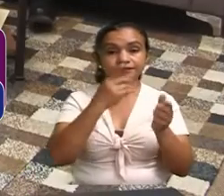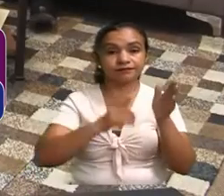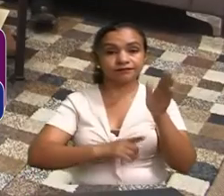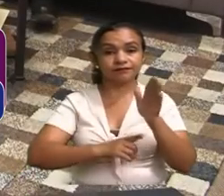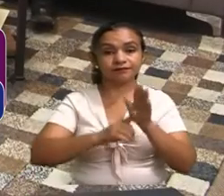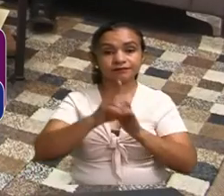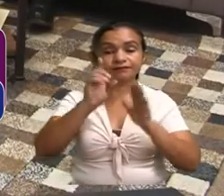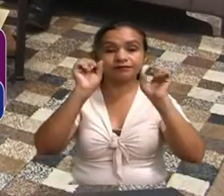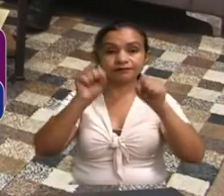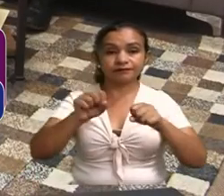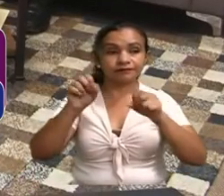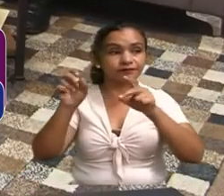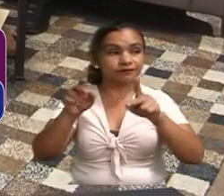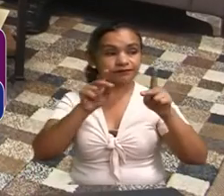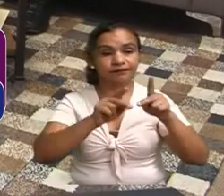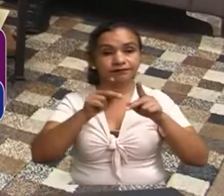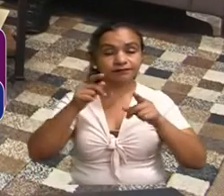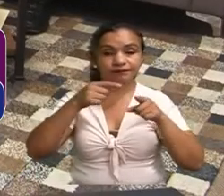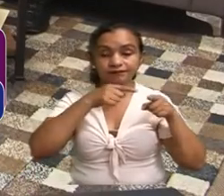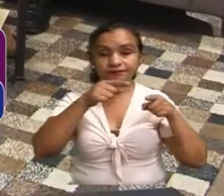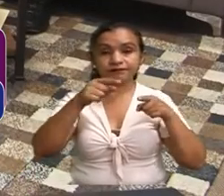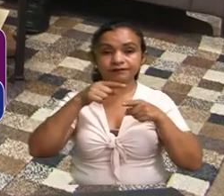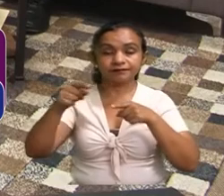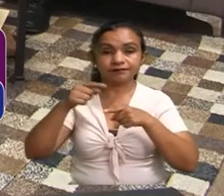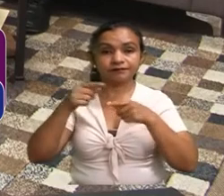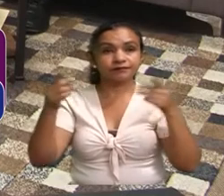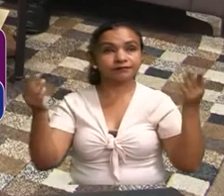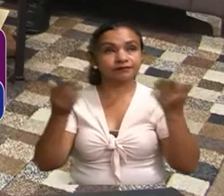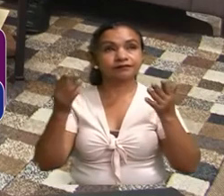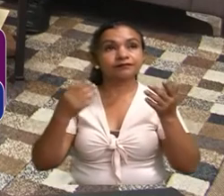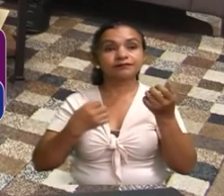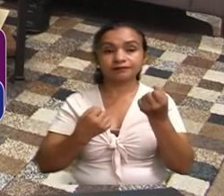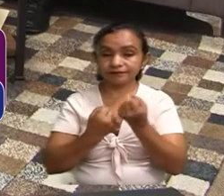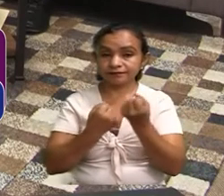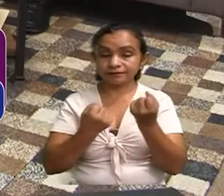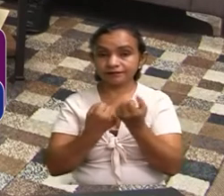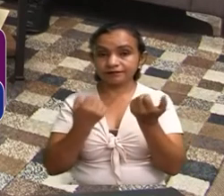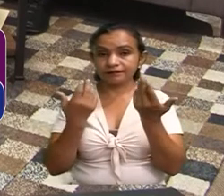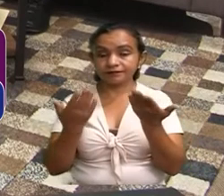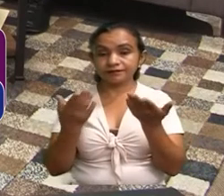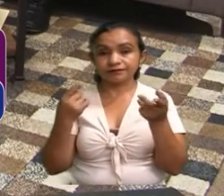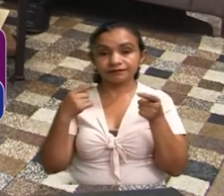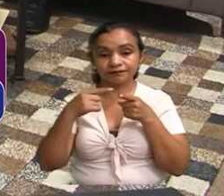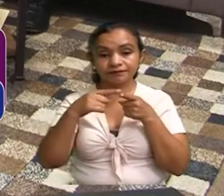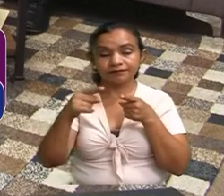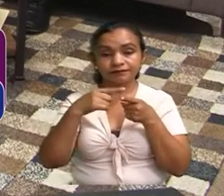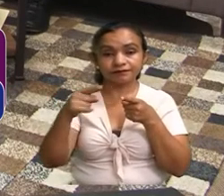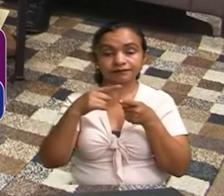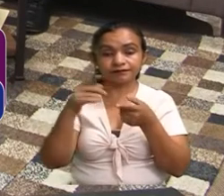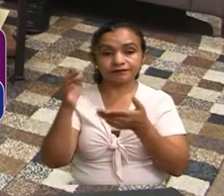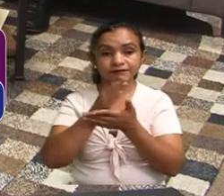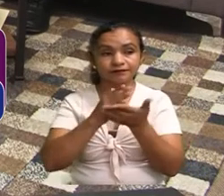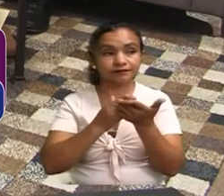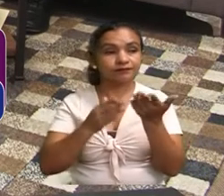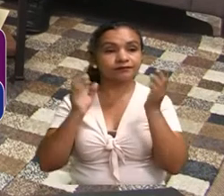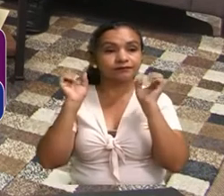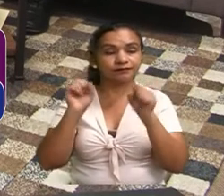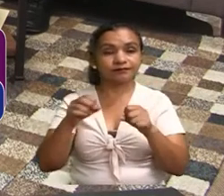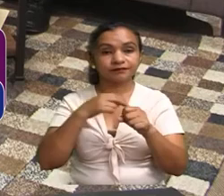las capacidades en las municipalidades, porque hay que apostar a que en las municipalidades en algún momento